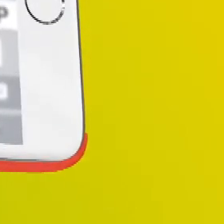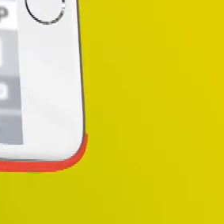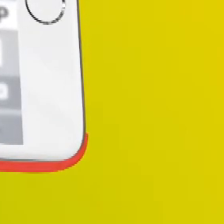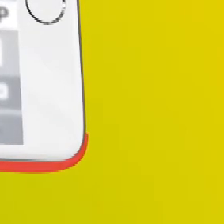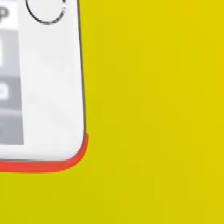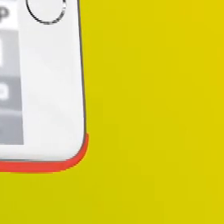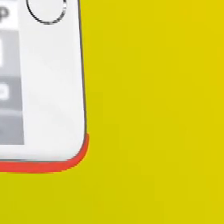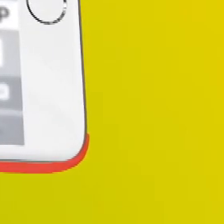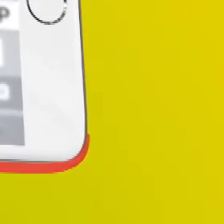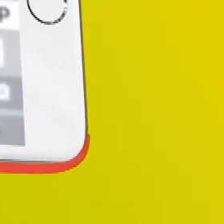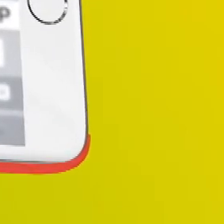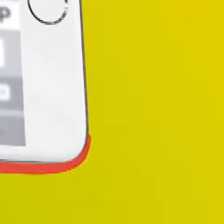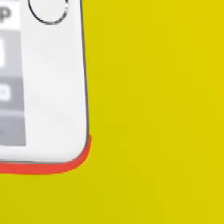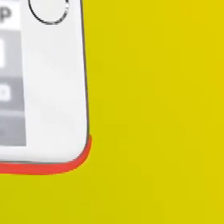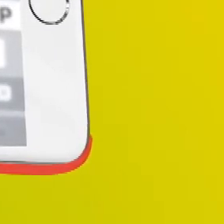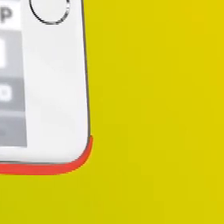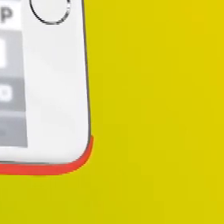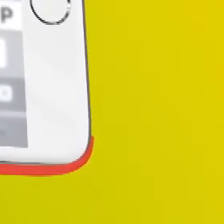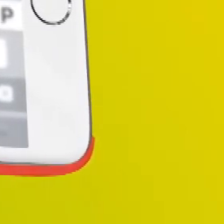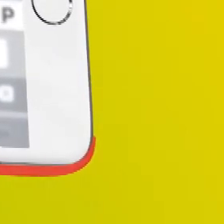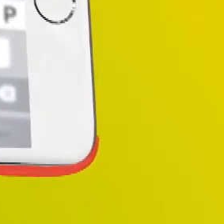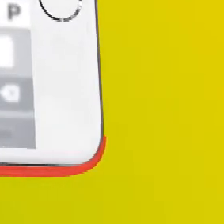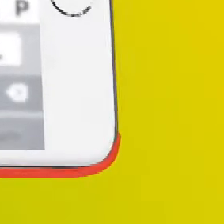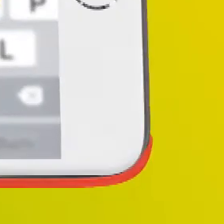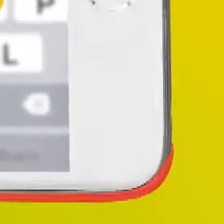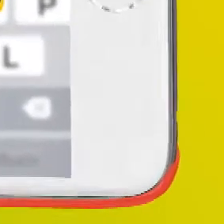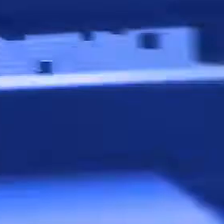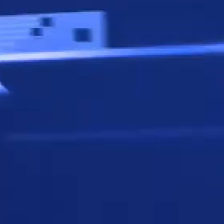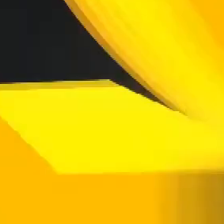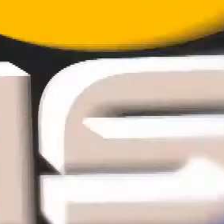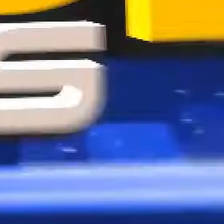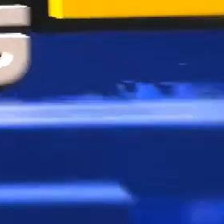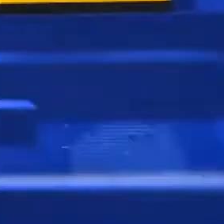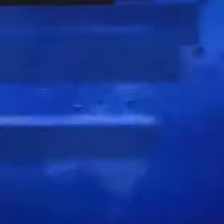322-305-2920. El WhatsApp de Enlace Televisión. Más cerca de ti.